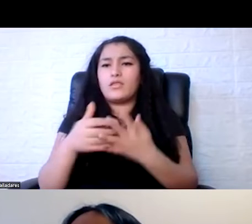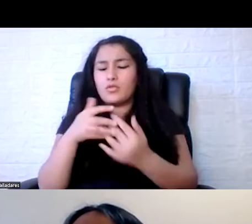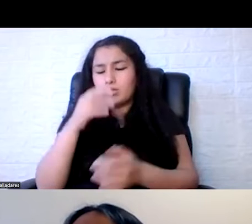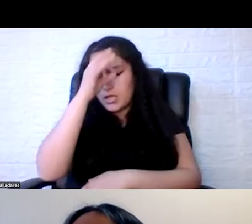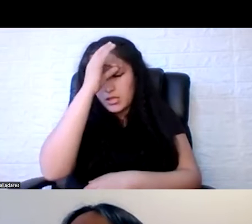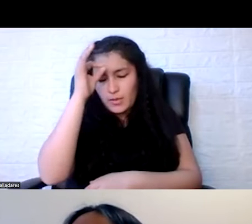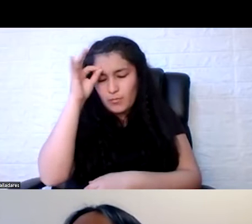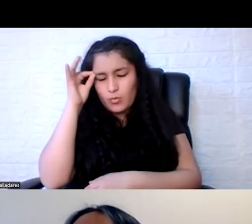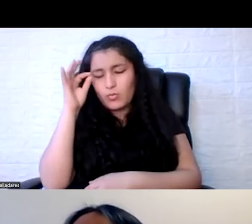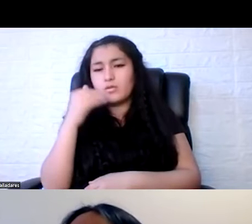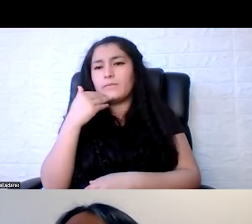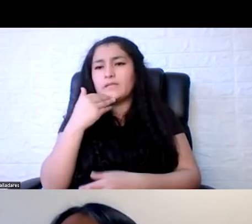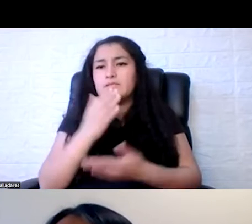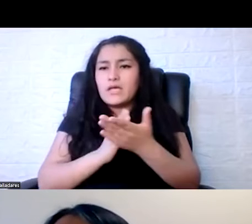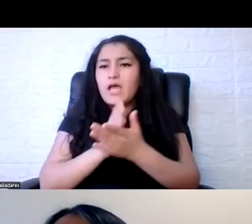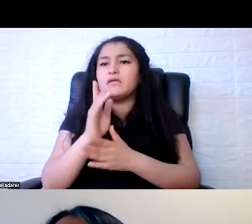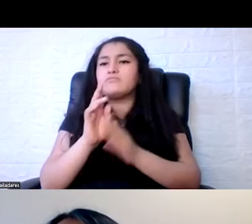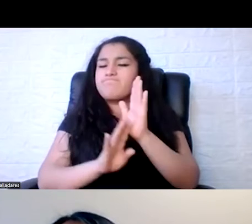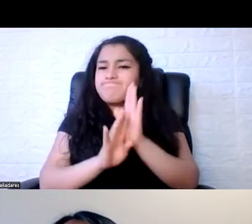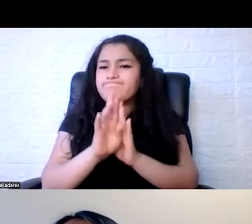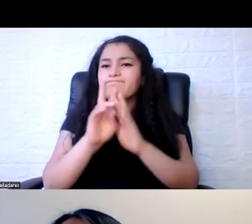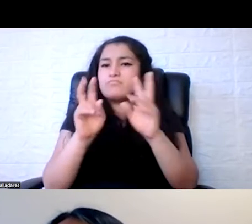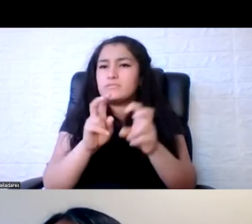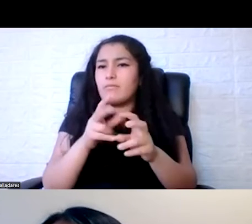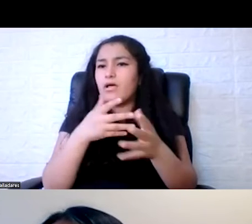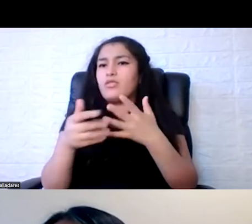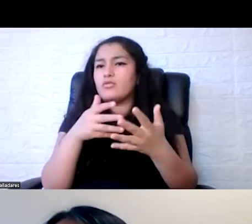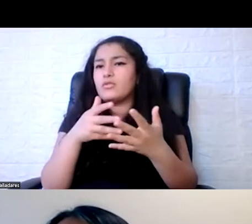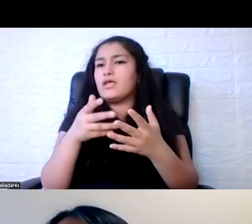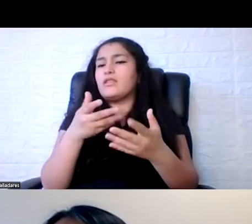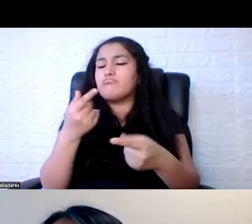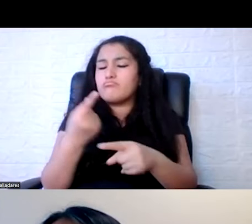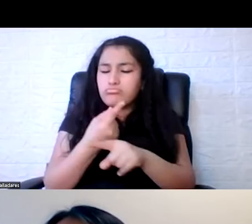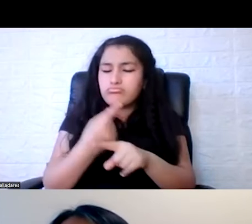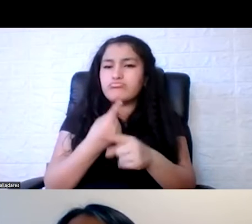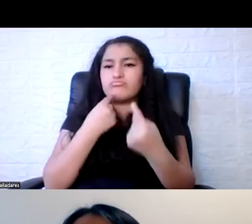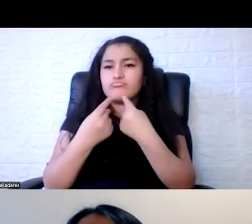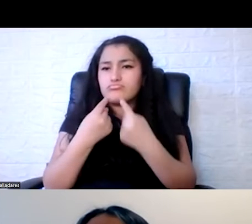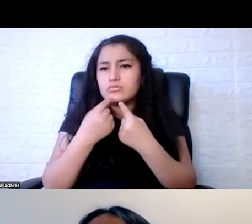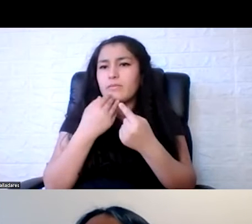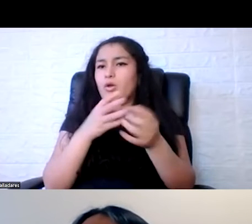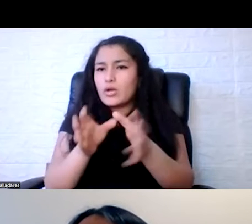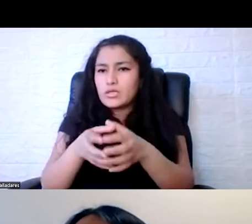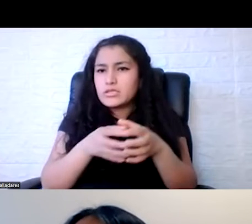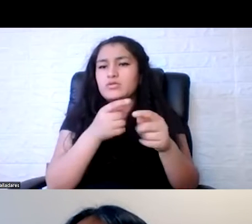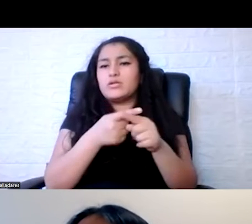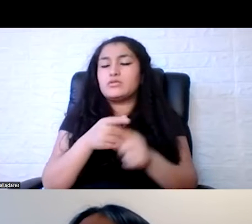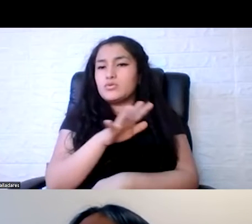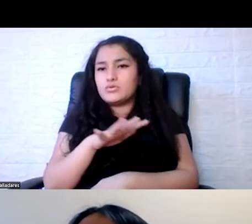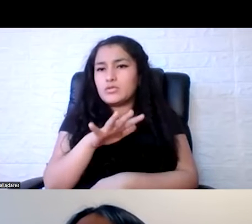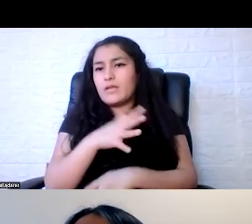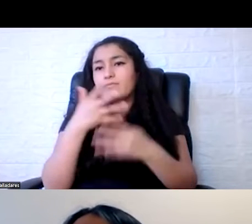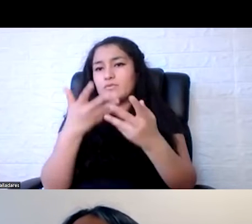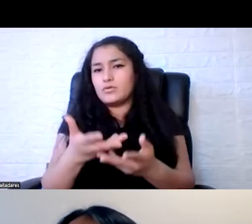y que también se desarrolla como un evento de diálogo, academia y organizaciones sociales. En